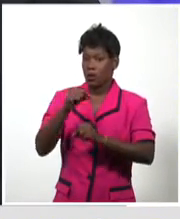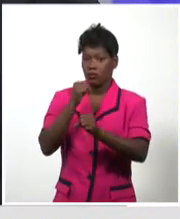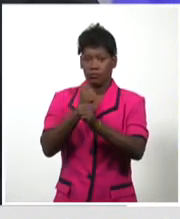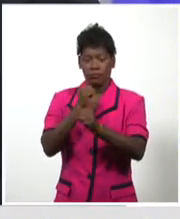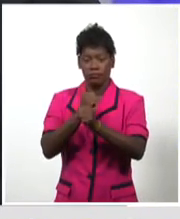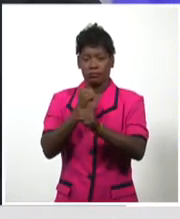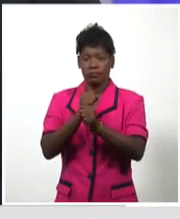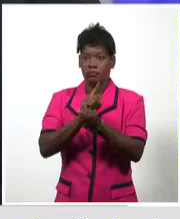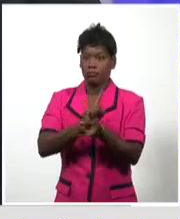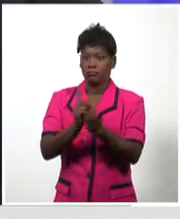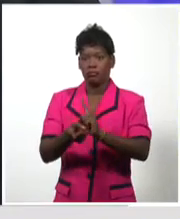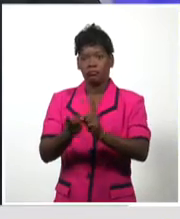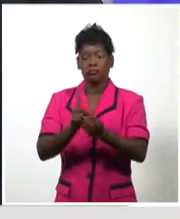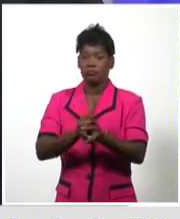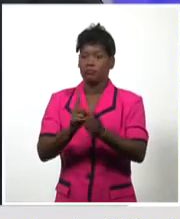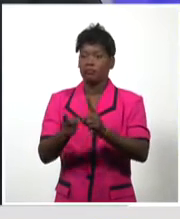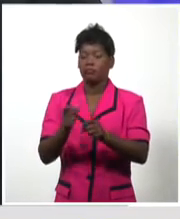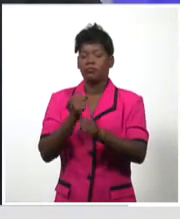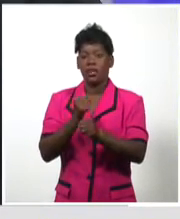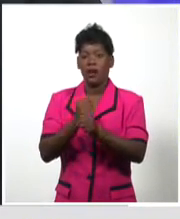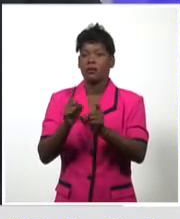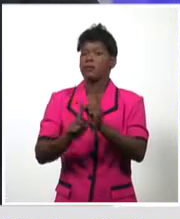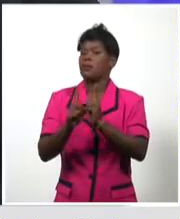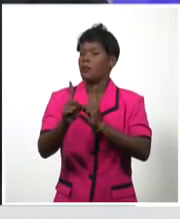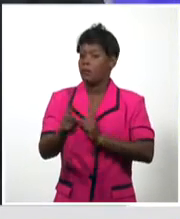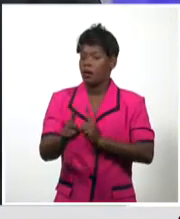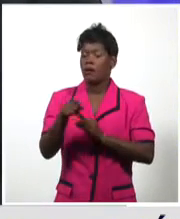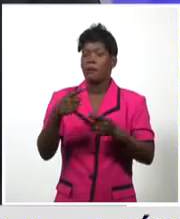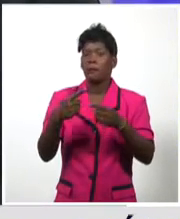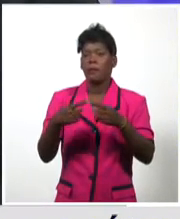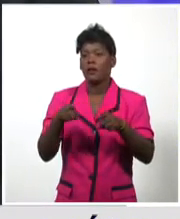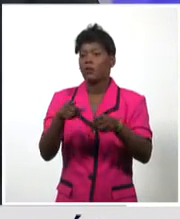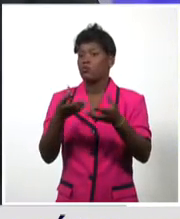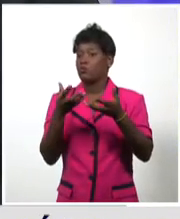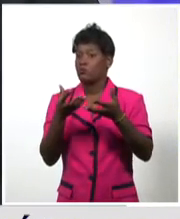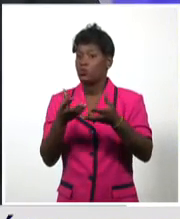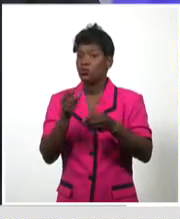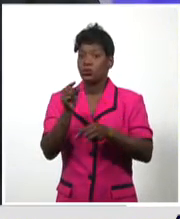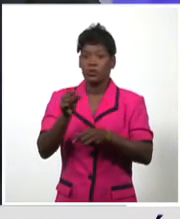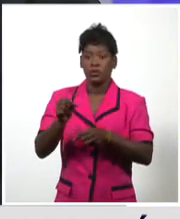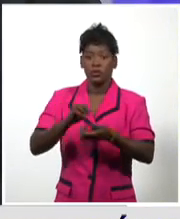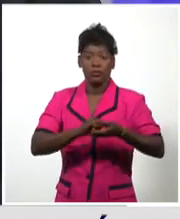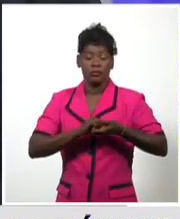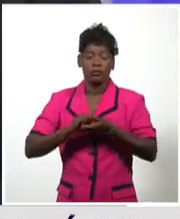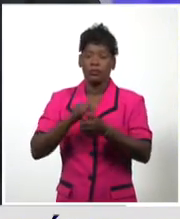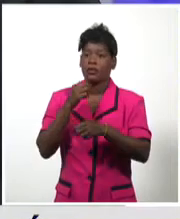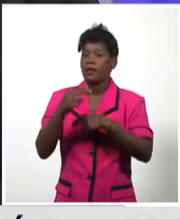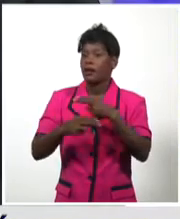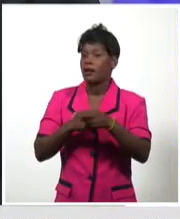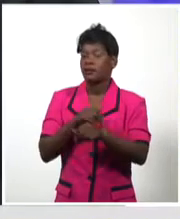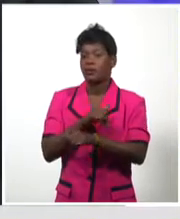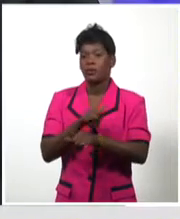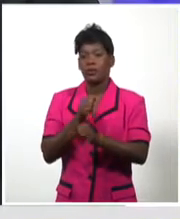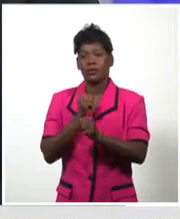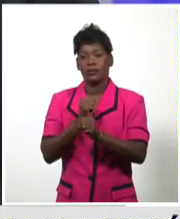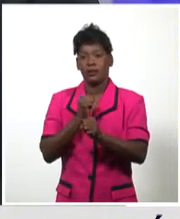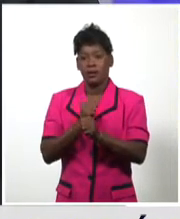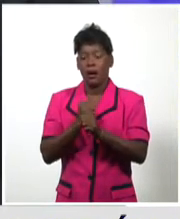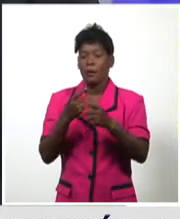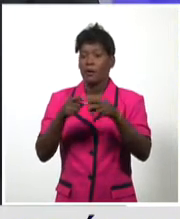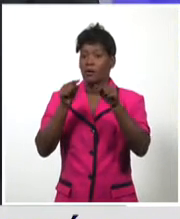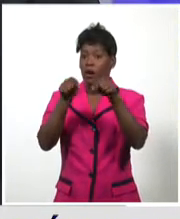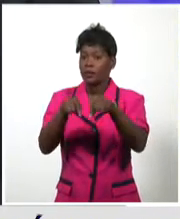de teletrabajo, de trabajo a distancia, muchos compañeros incluso lo hacen de manera remota, y también se continúan las investigaciones,